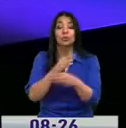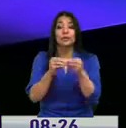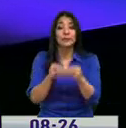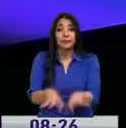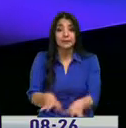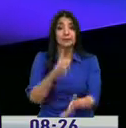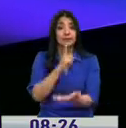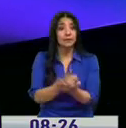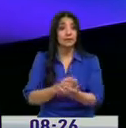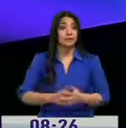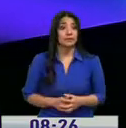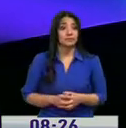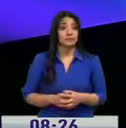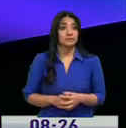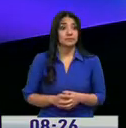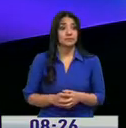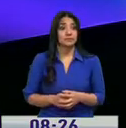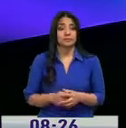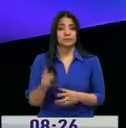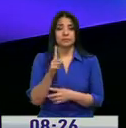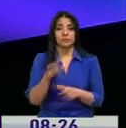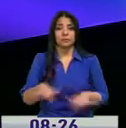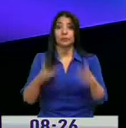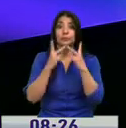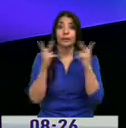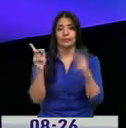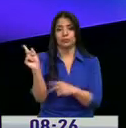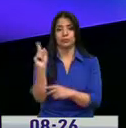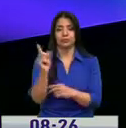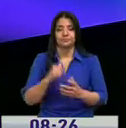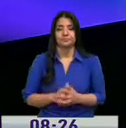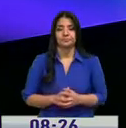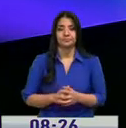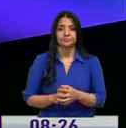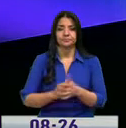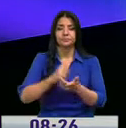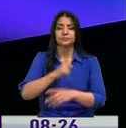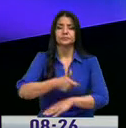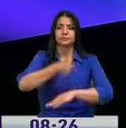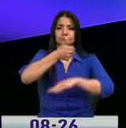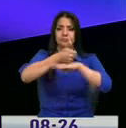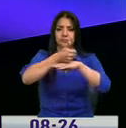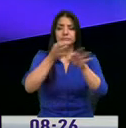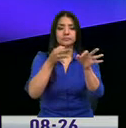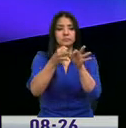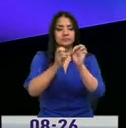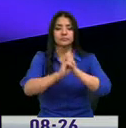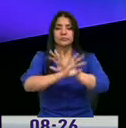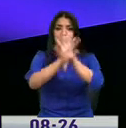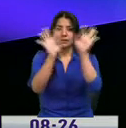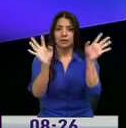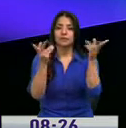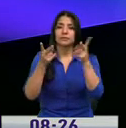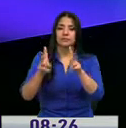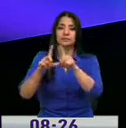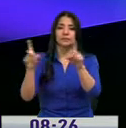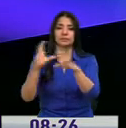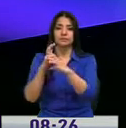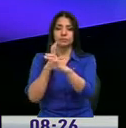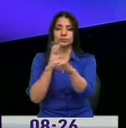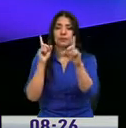vencidos. Eso tienen que decir, no lo que están diciendo antes. Yo creo que la autoridad es bastante clara frente a esto y también los transportistas,